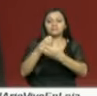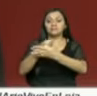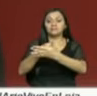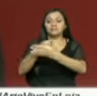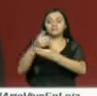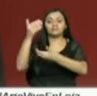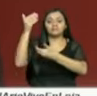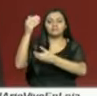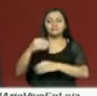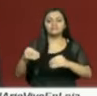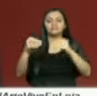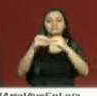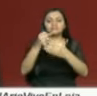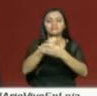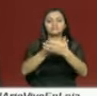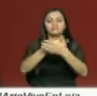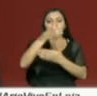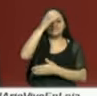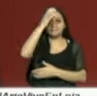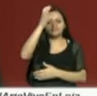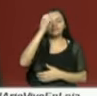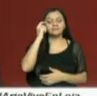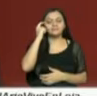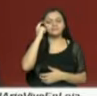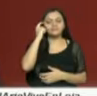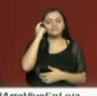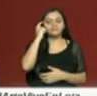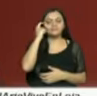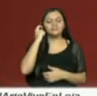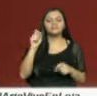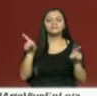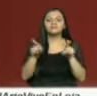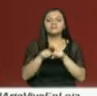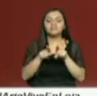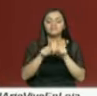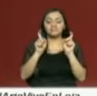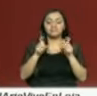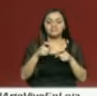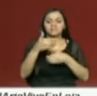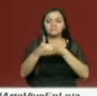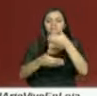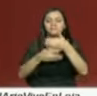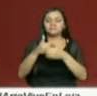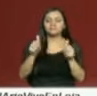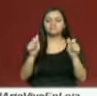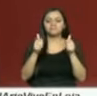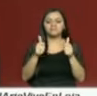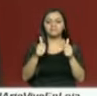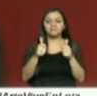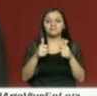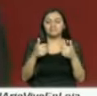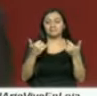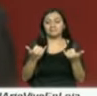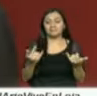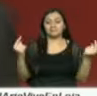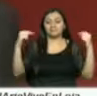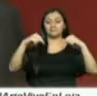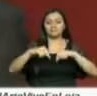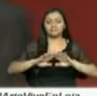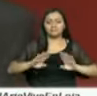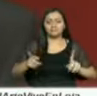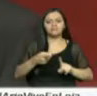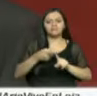política, de lucha cultural. Un posicionamiento que vendrá, que ya está aquí, desde